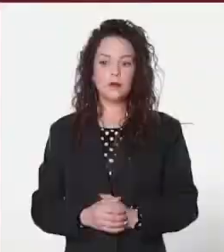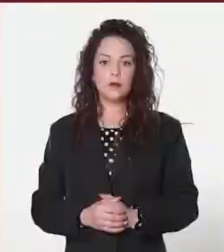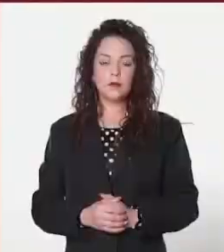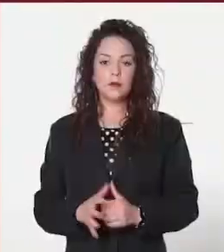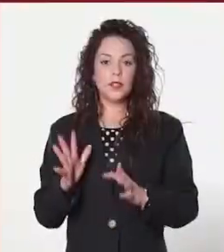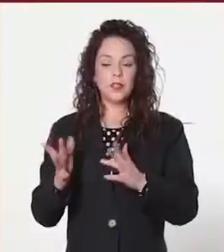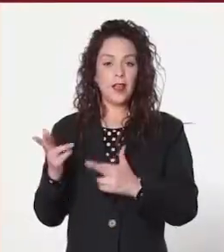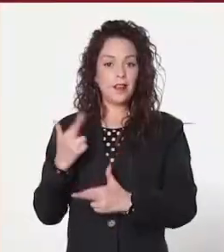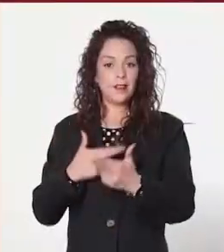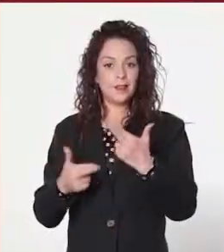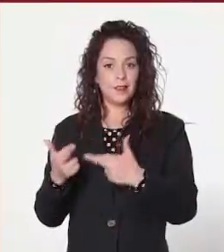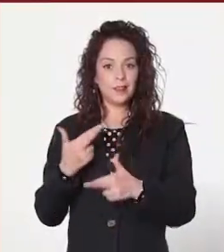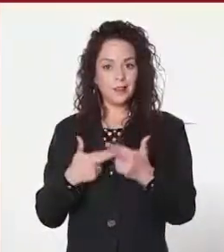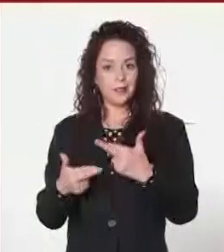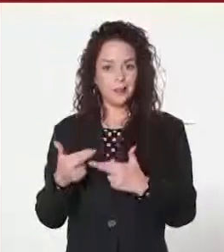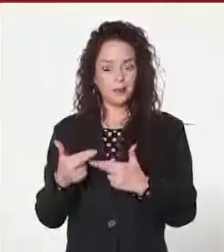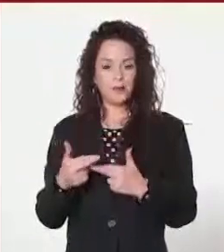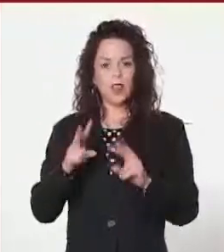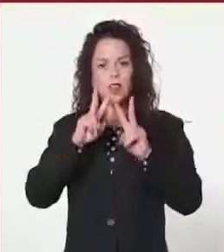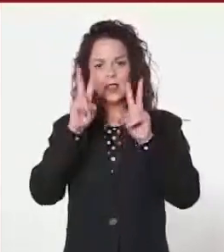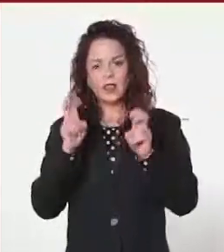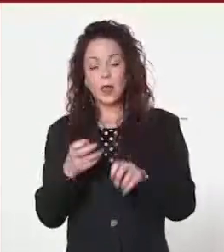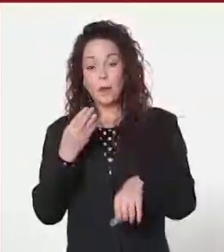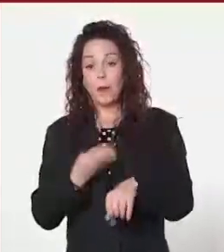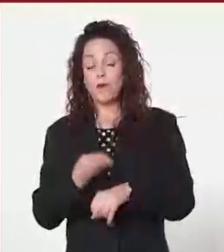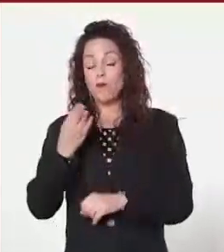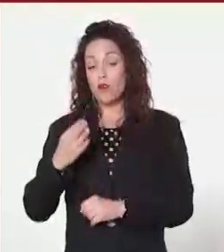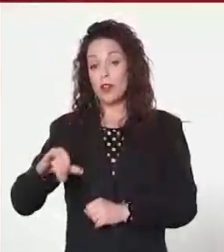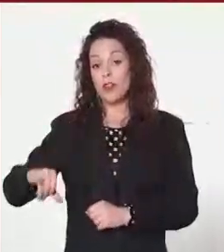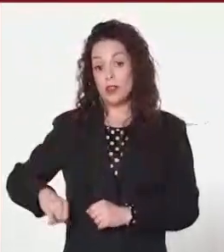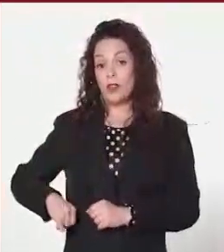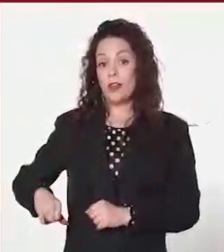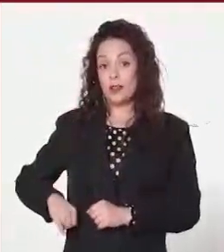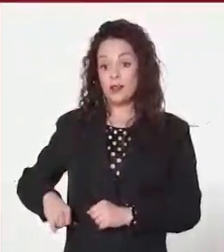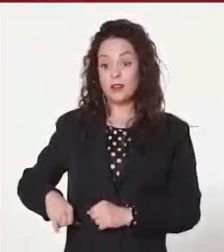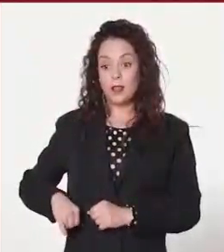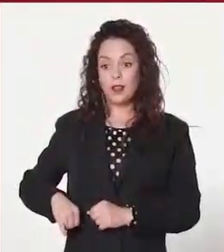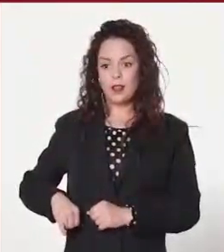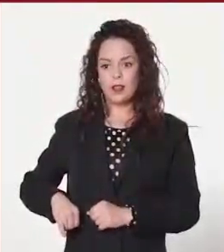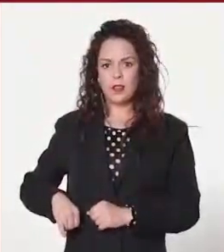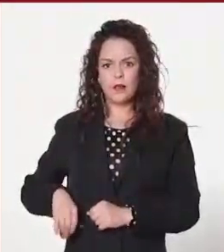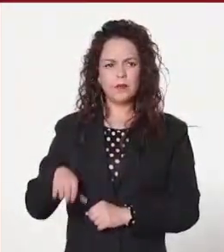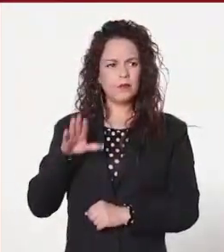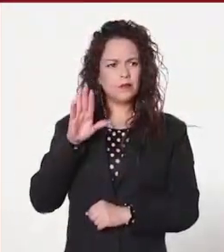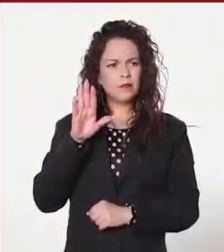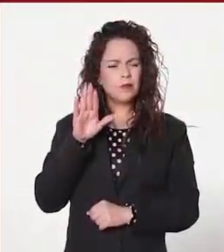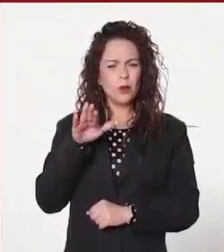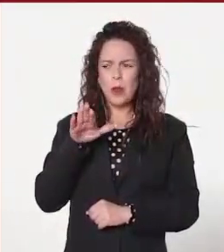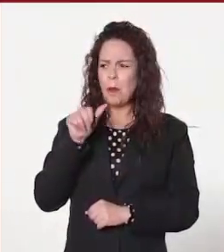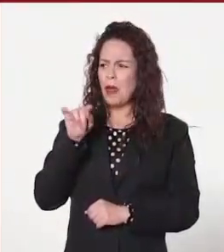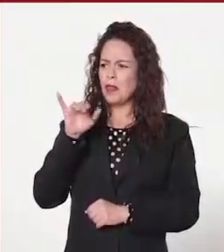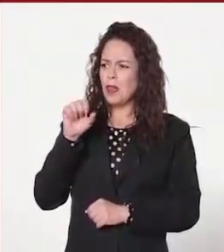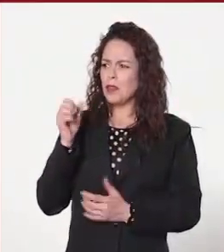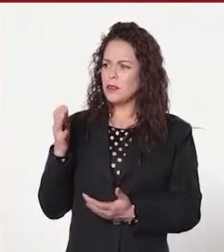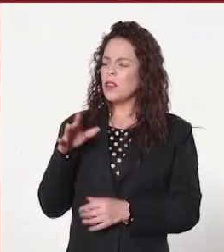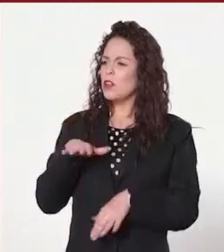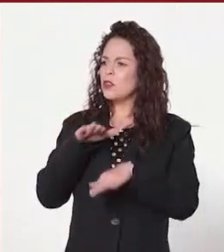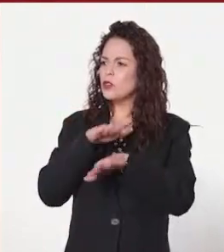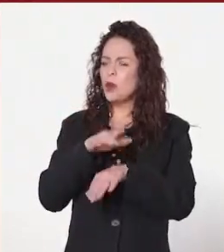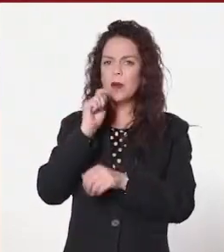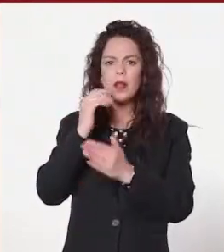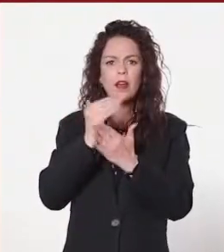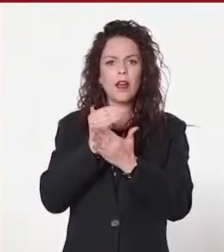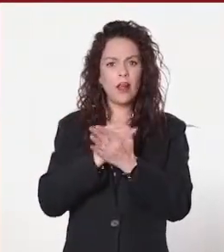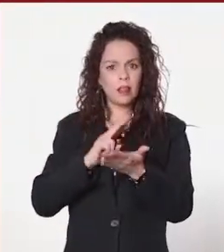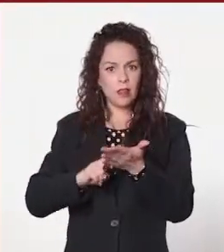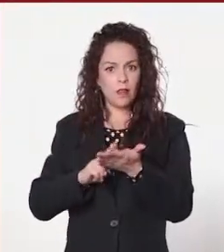Estamos de regreso, como lo prometimos, con un tema súper interesante que... Oye, Matías, a propósito de Agenda Verde, ¿ya te acabaste tu